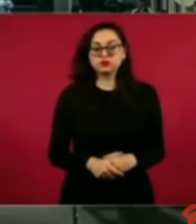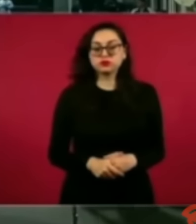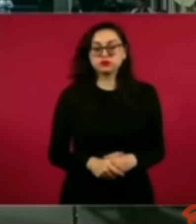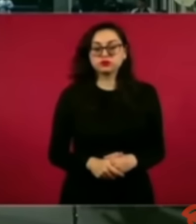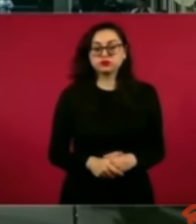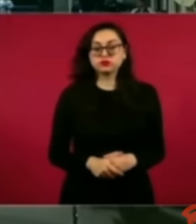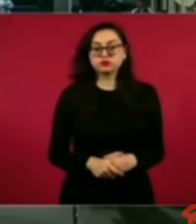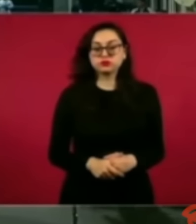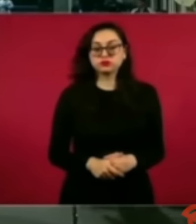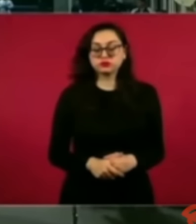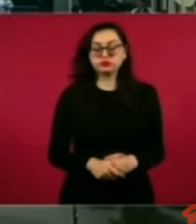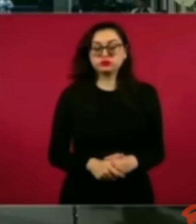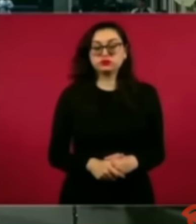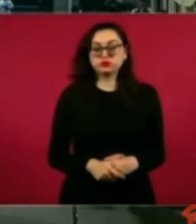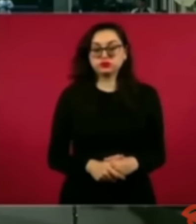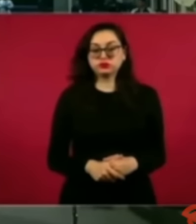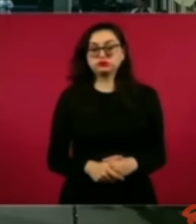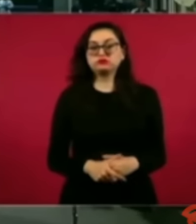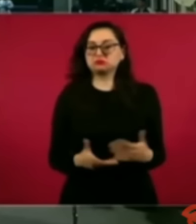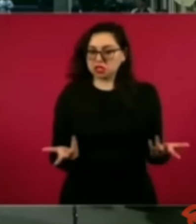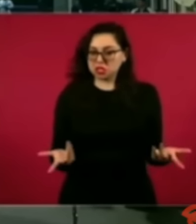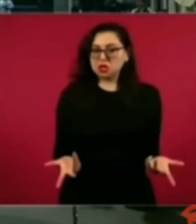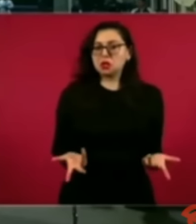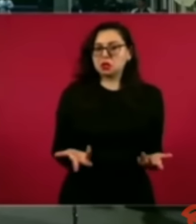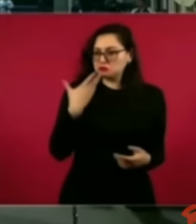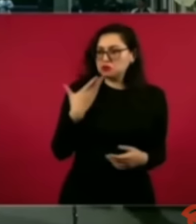Ah, bueno, ya está.